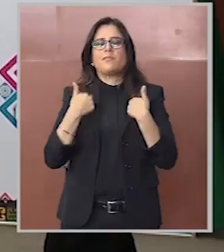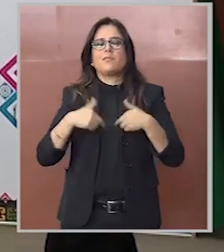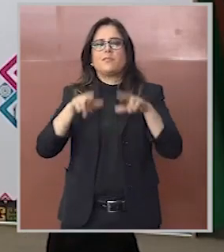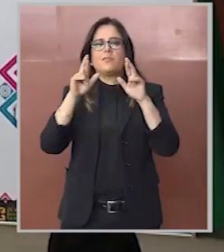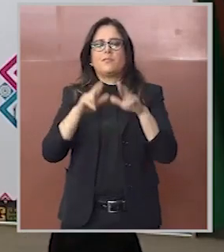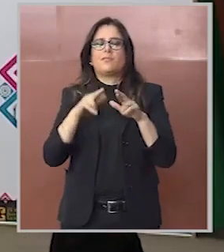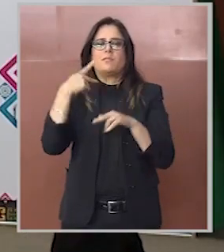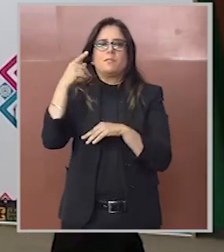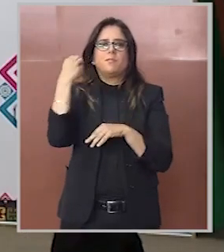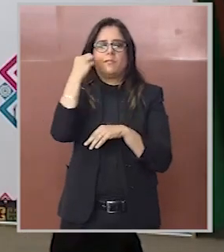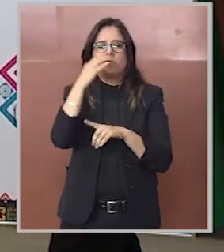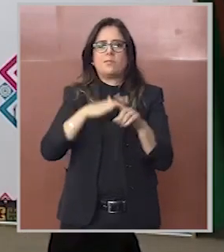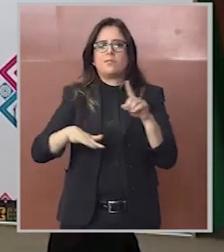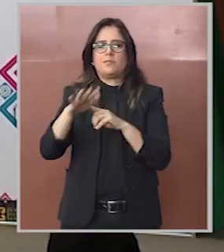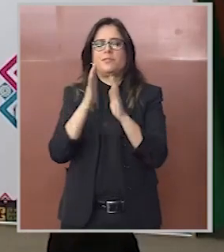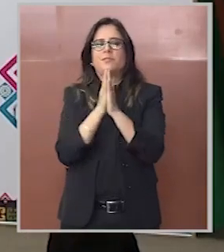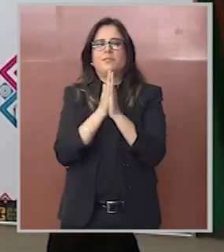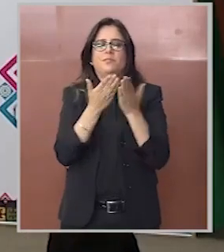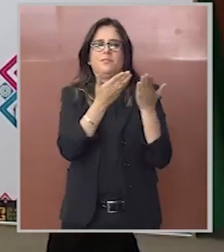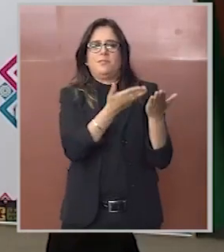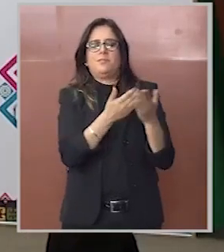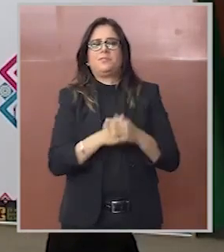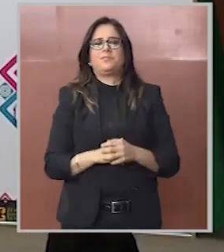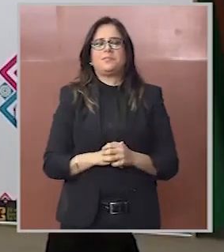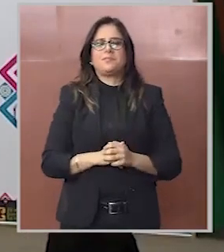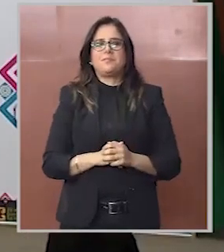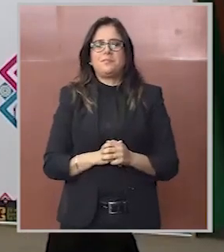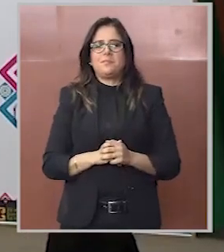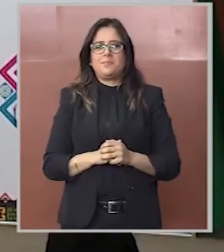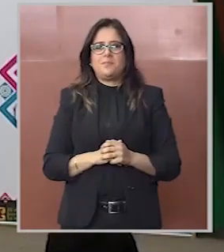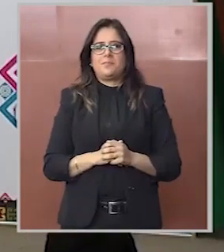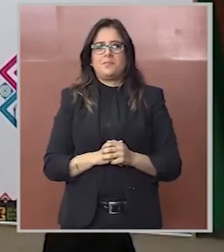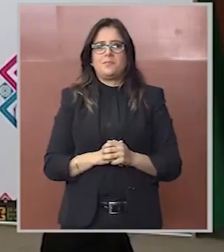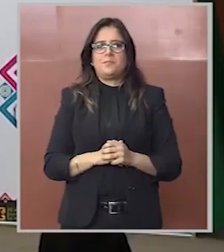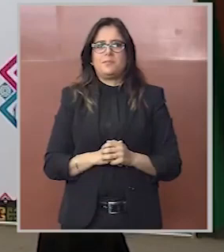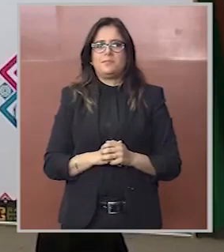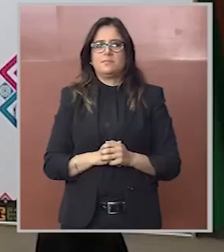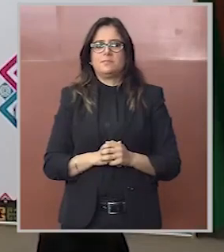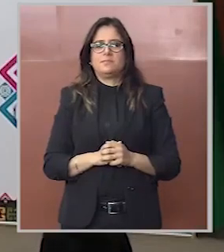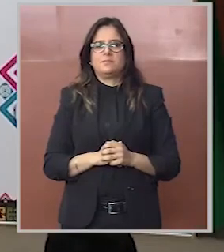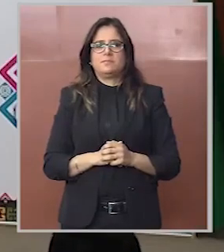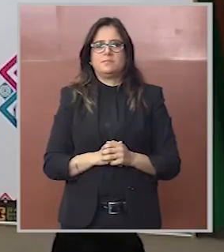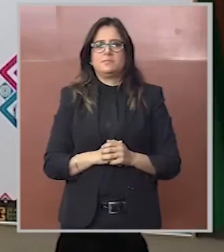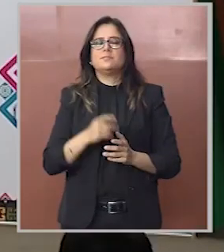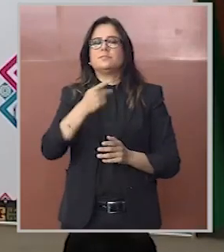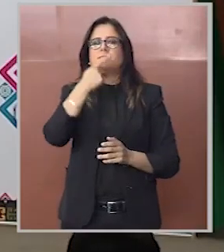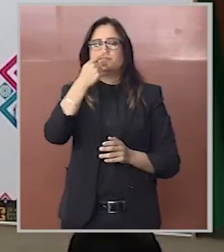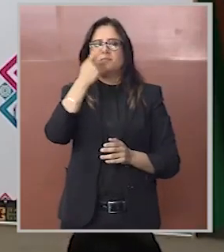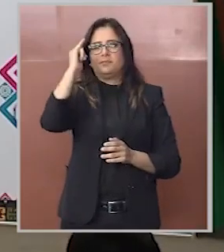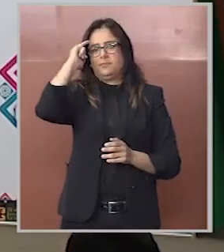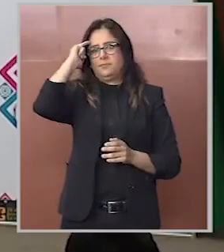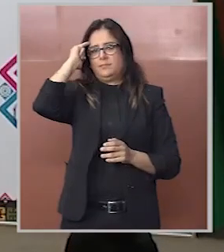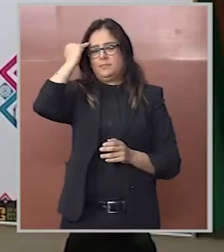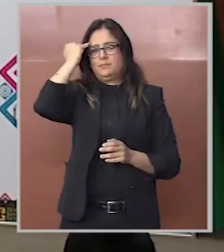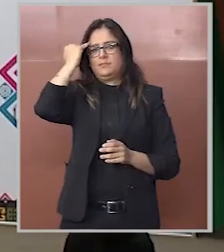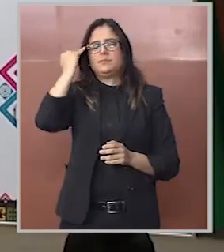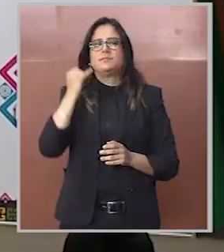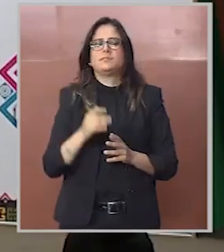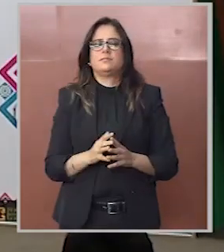capítulo Oaxaca por favor shir veira yalaya